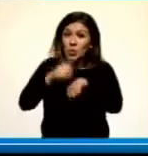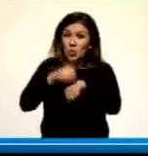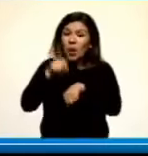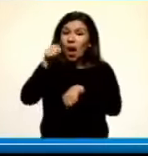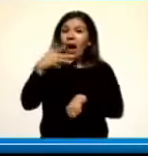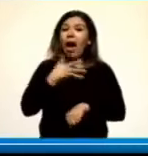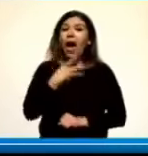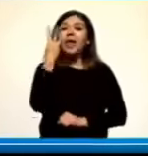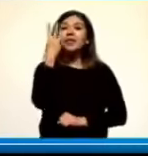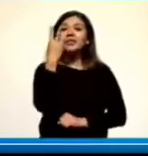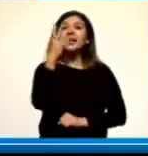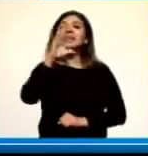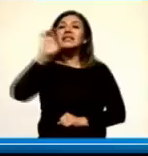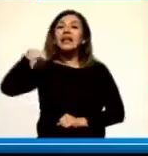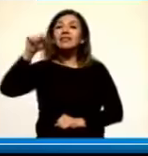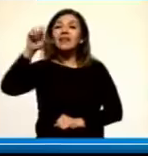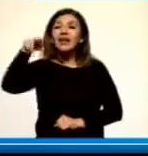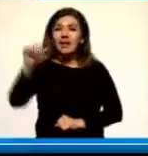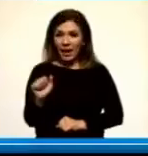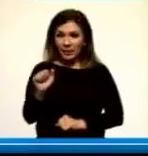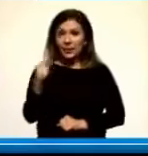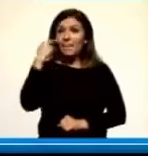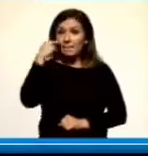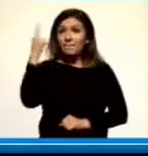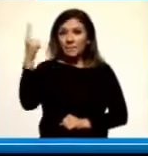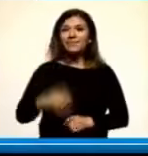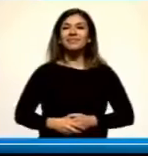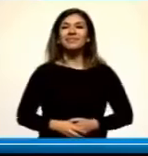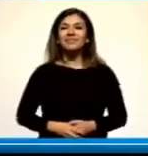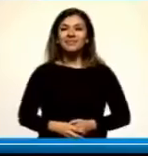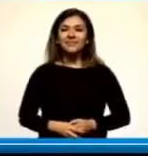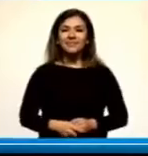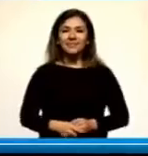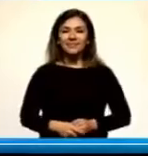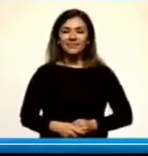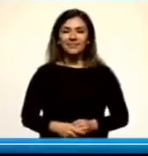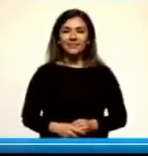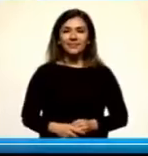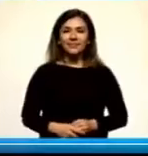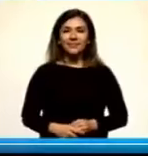3 centenas. Vamos a ver.